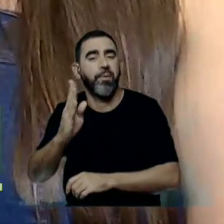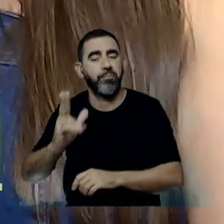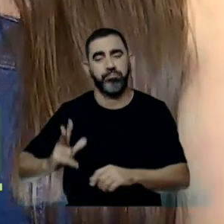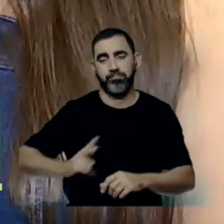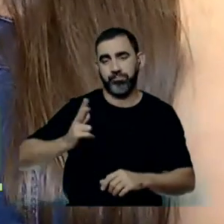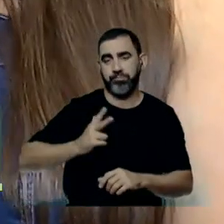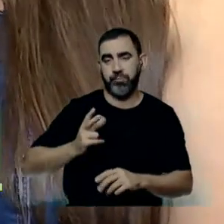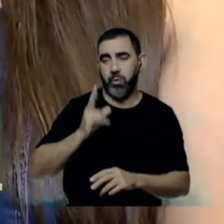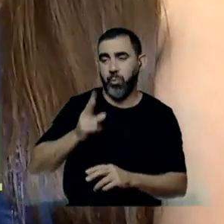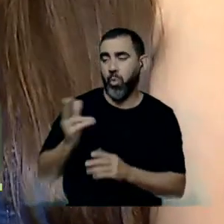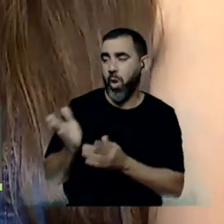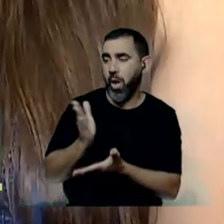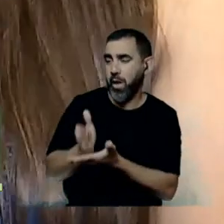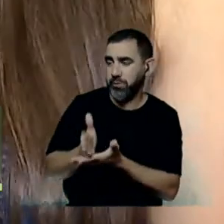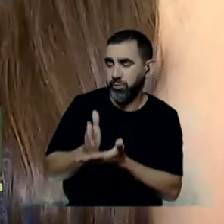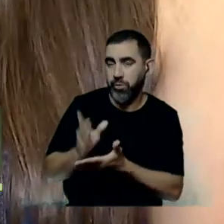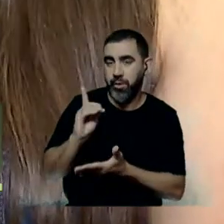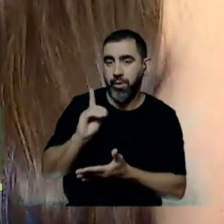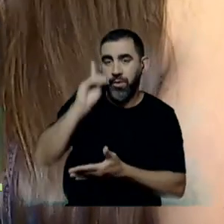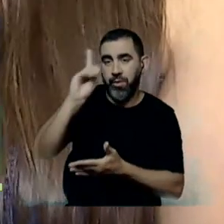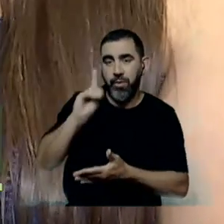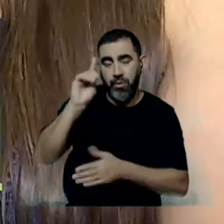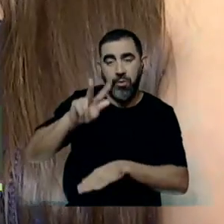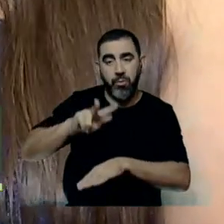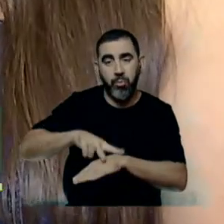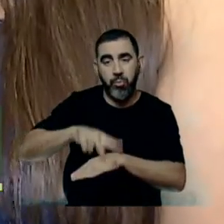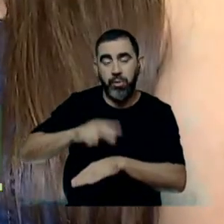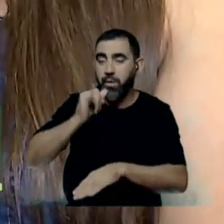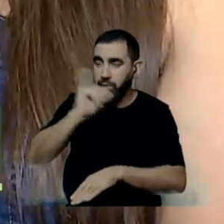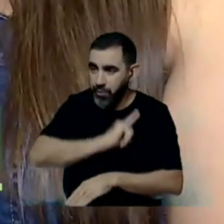dejaban entrar asesores. Una diputada paraguaya denunció